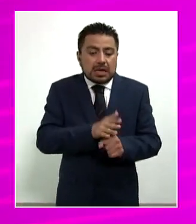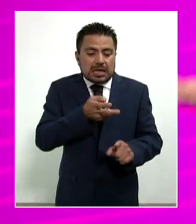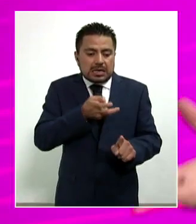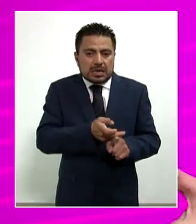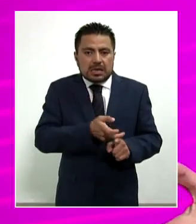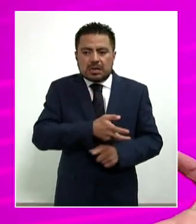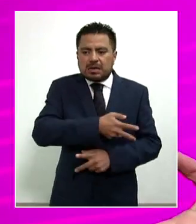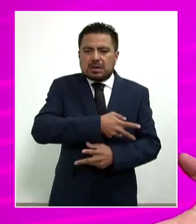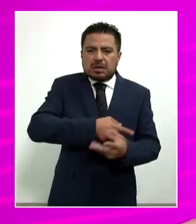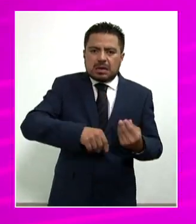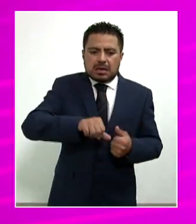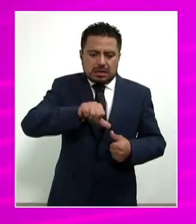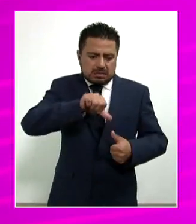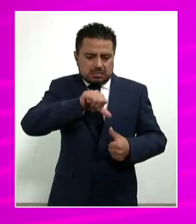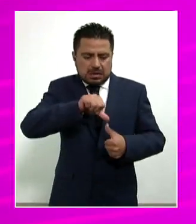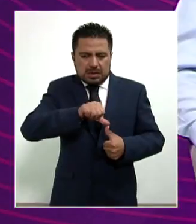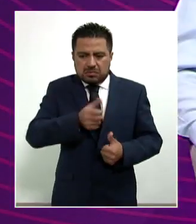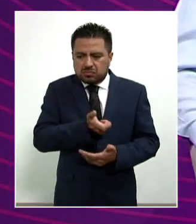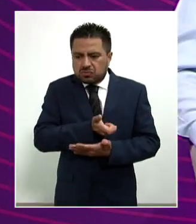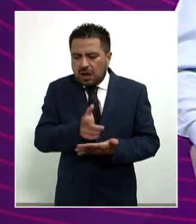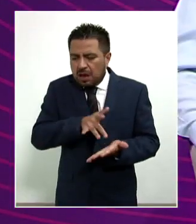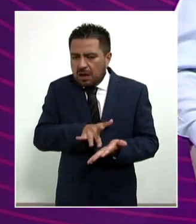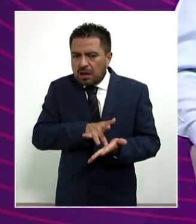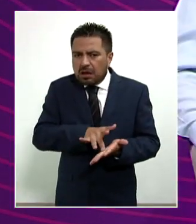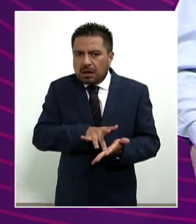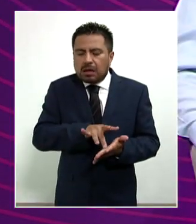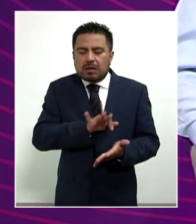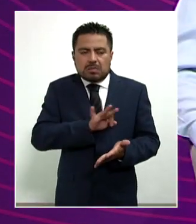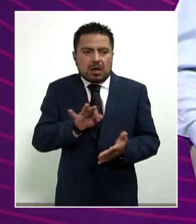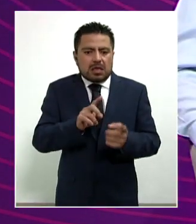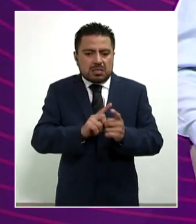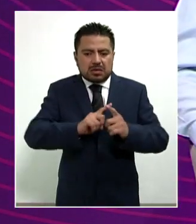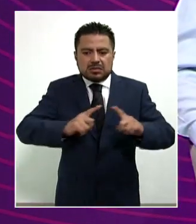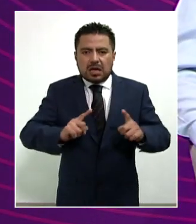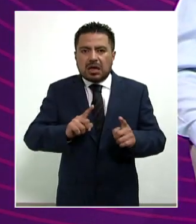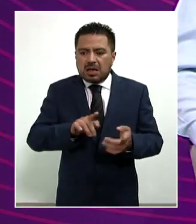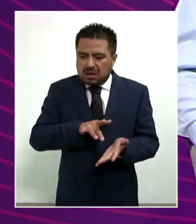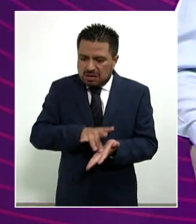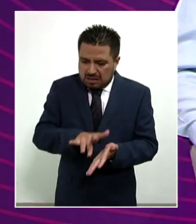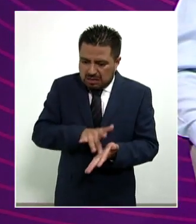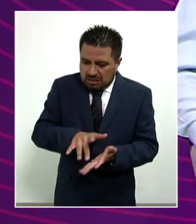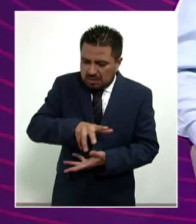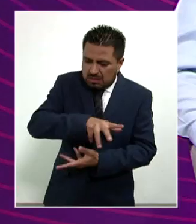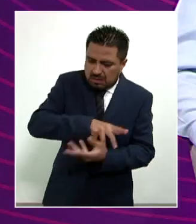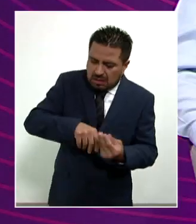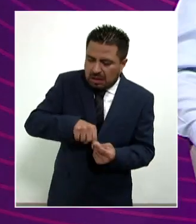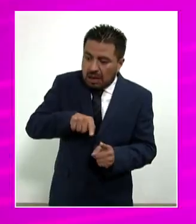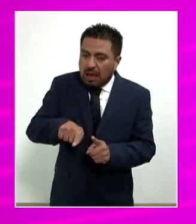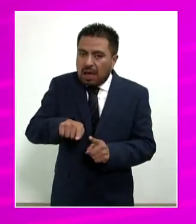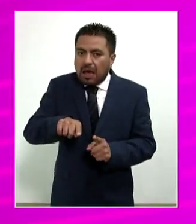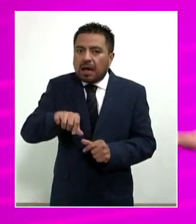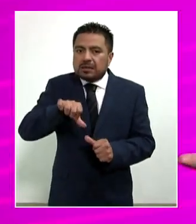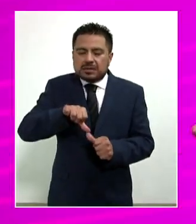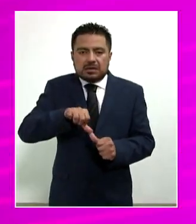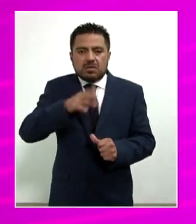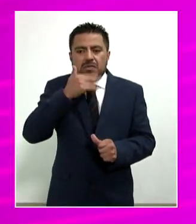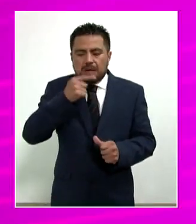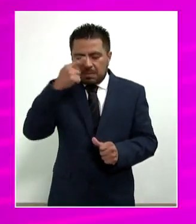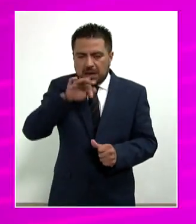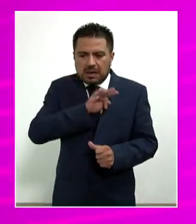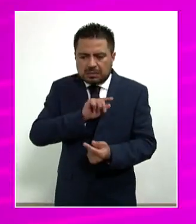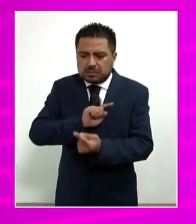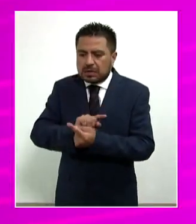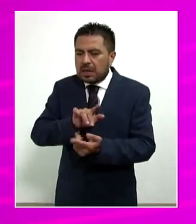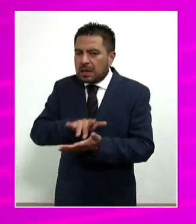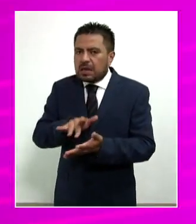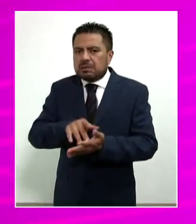la inversión en Centroamérica, ¿no?, y la posibilidad de detonar desarrollo en Centroamérica como una medida muy inmediata para apoyar una